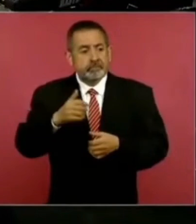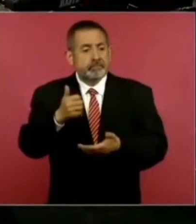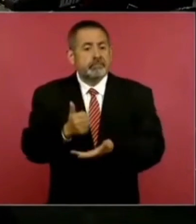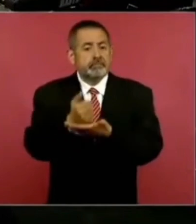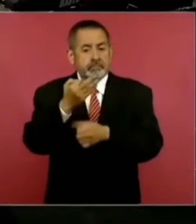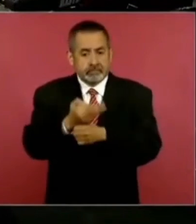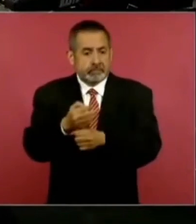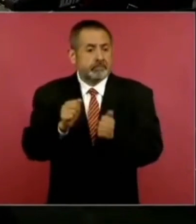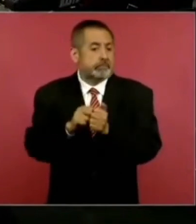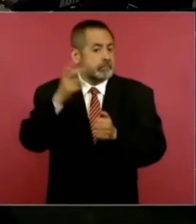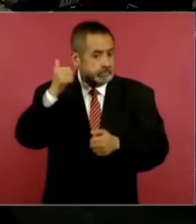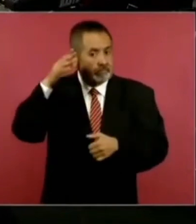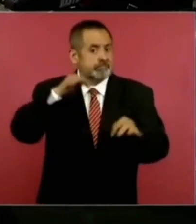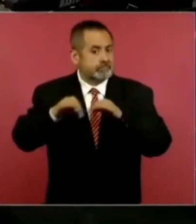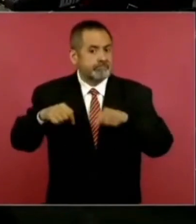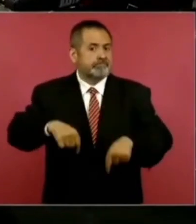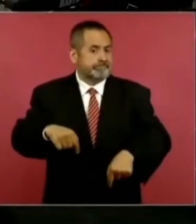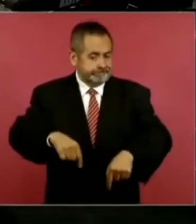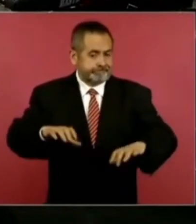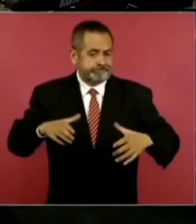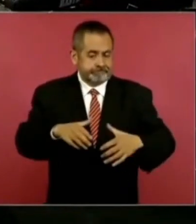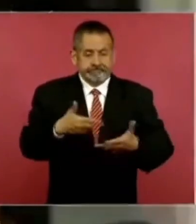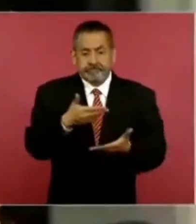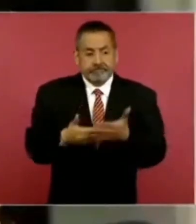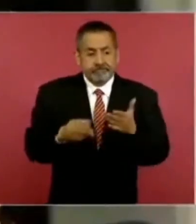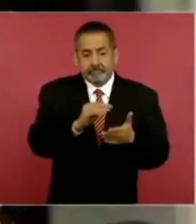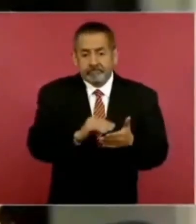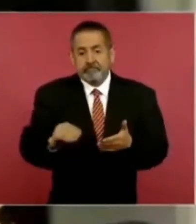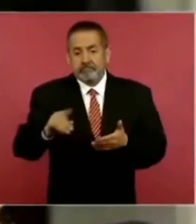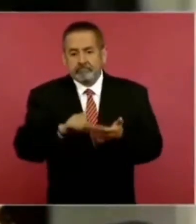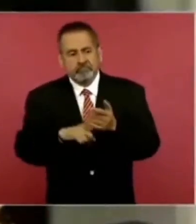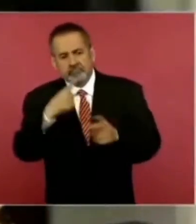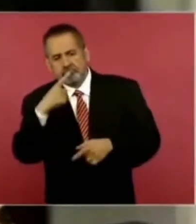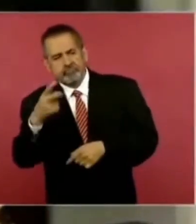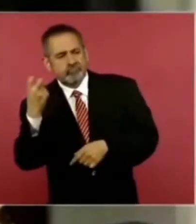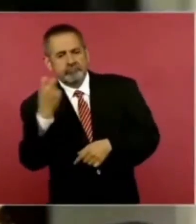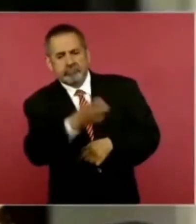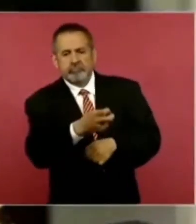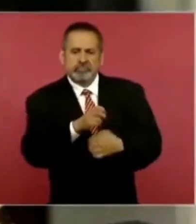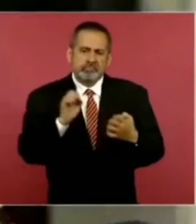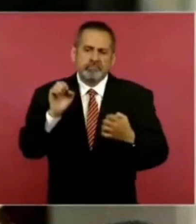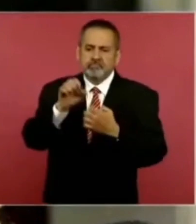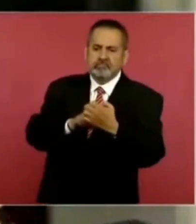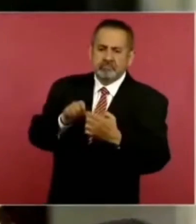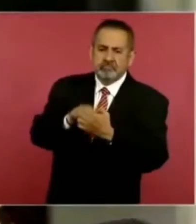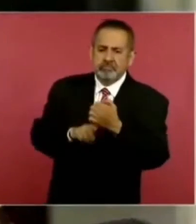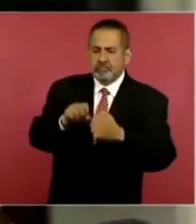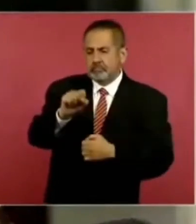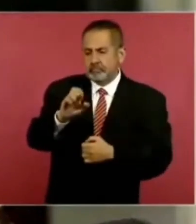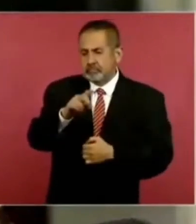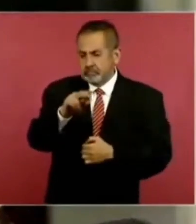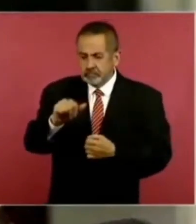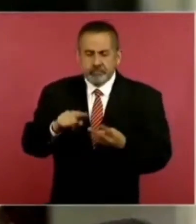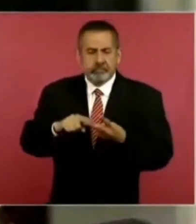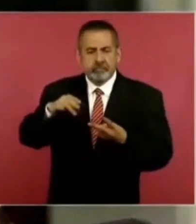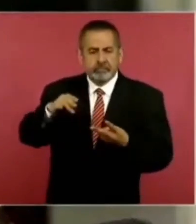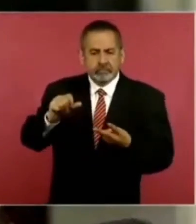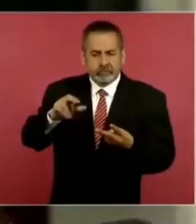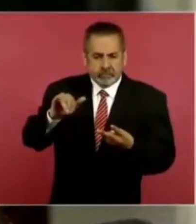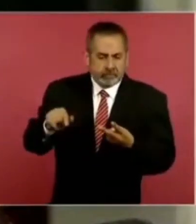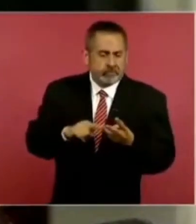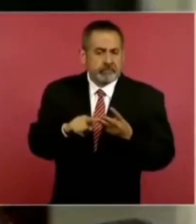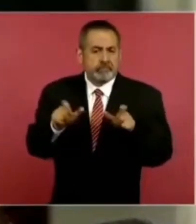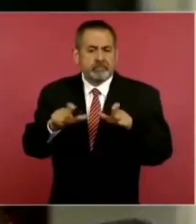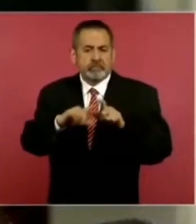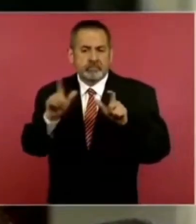Julio Scheller cuando estaba aquí en la presidencia, que ahora es acusado de timar en la Sedena, Marina y la Guardia Nacional con